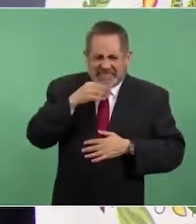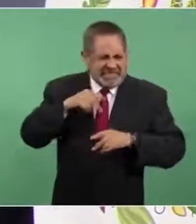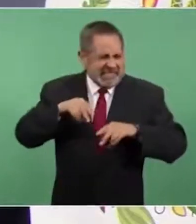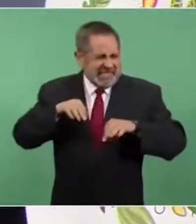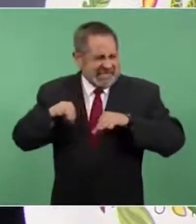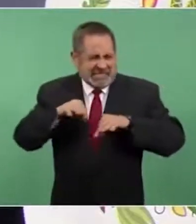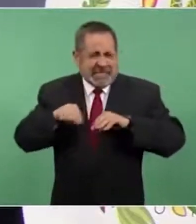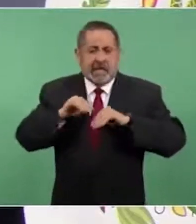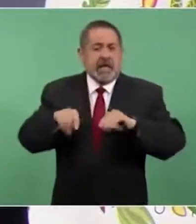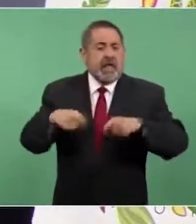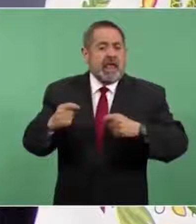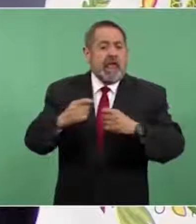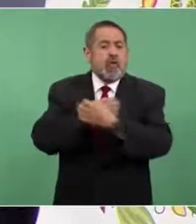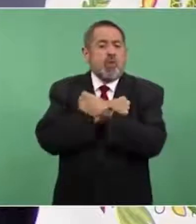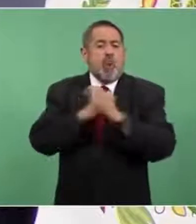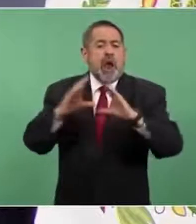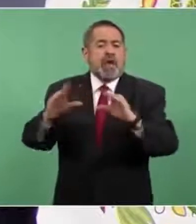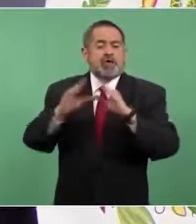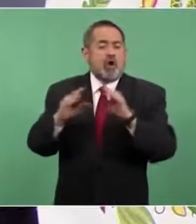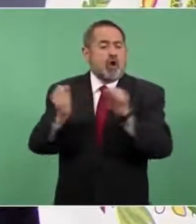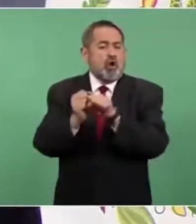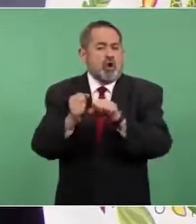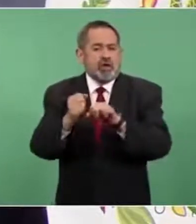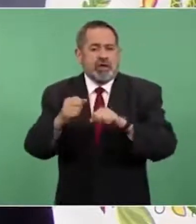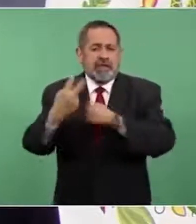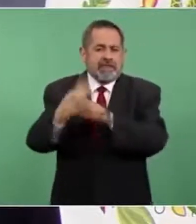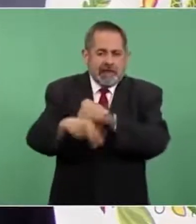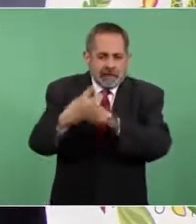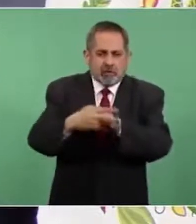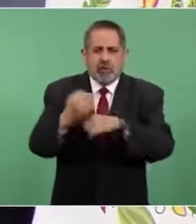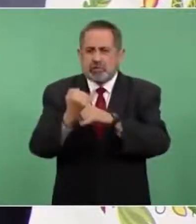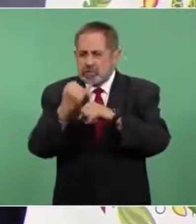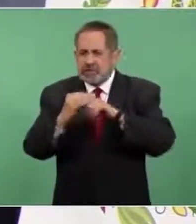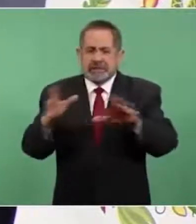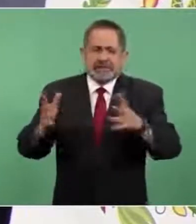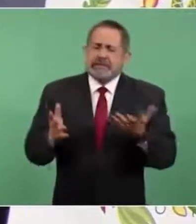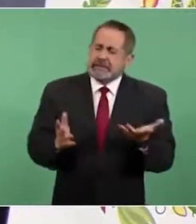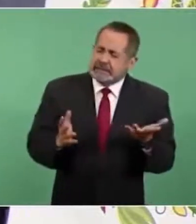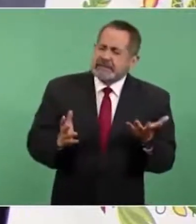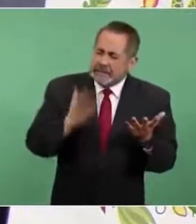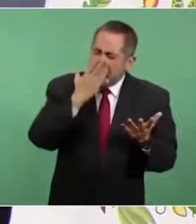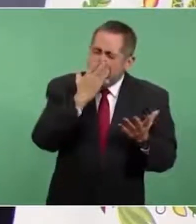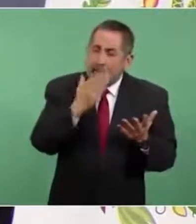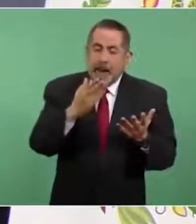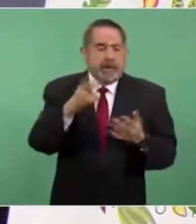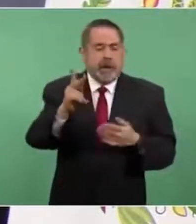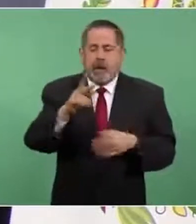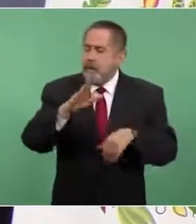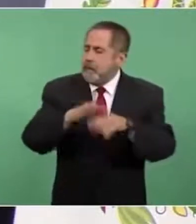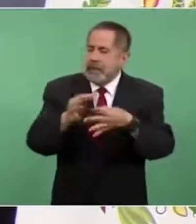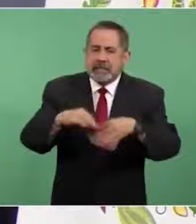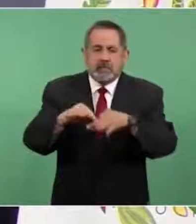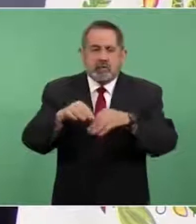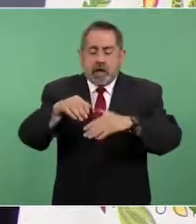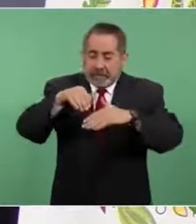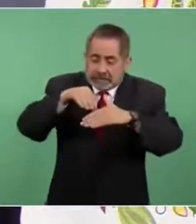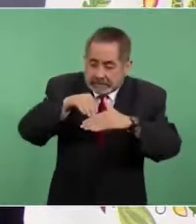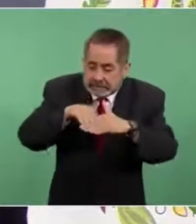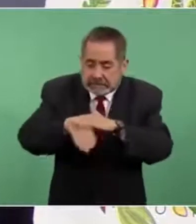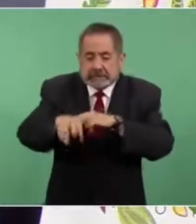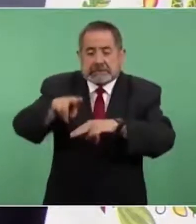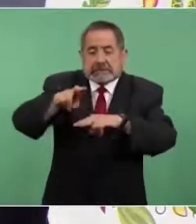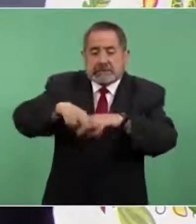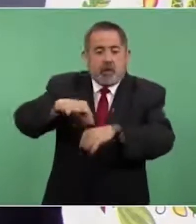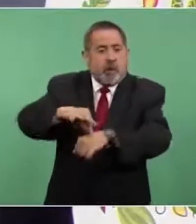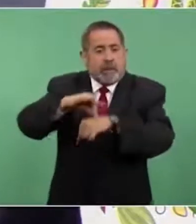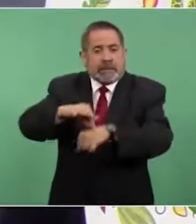de educación a distancia. Nada puede sustituir la educación presencial, no solo porque